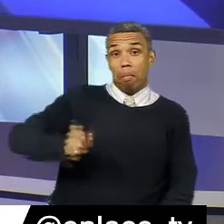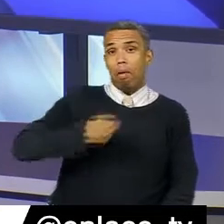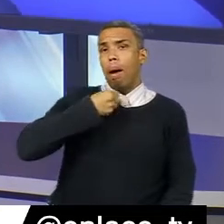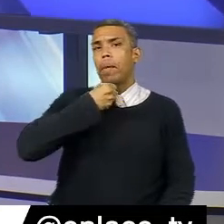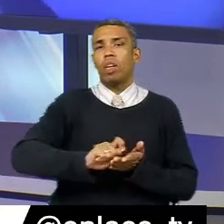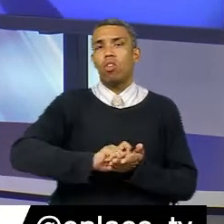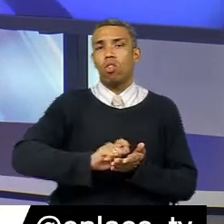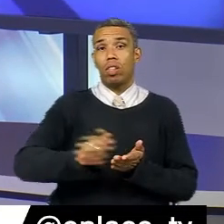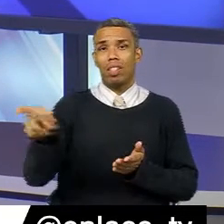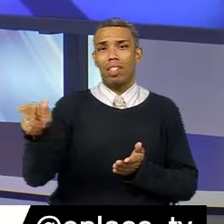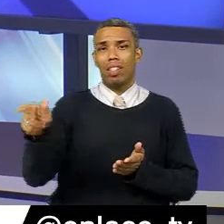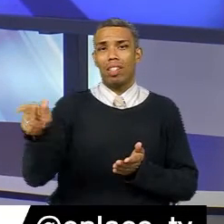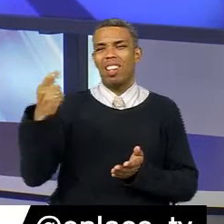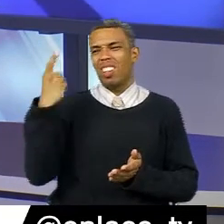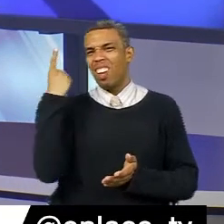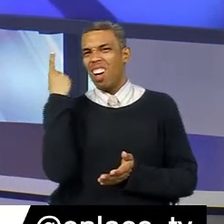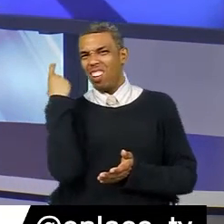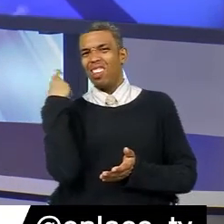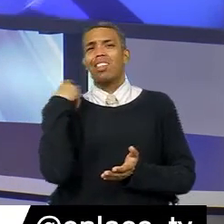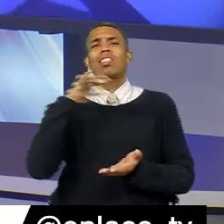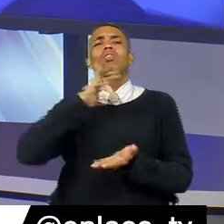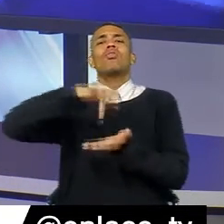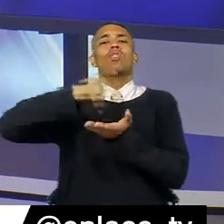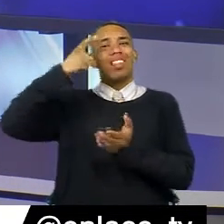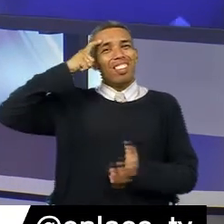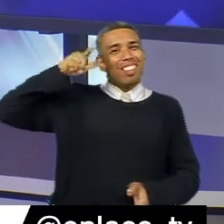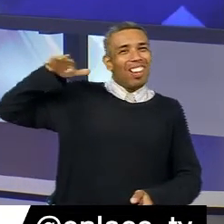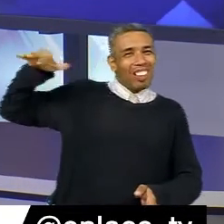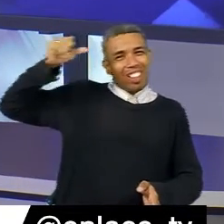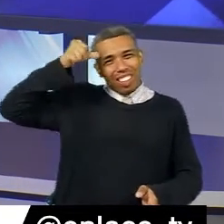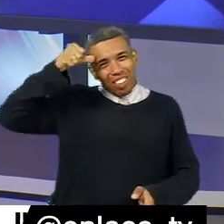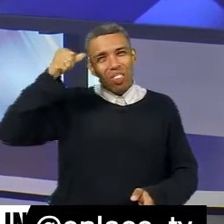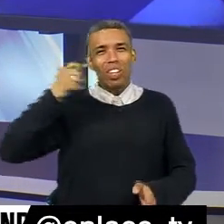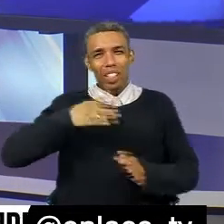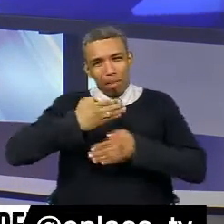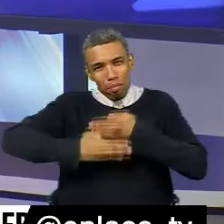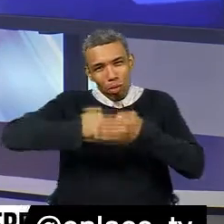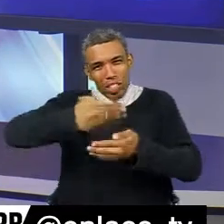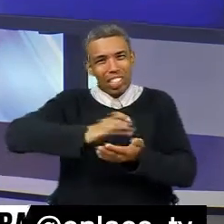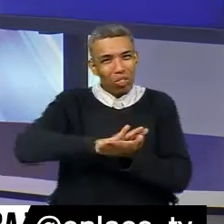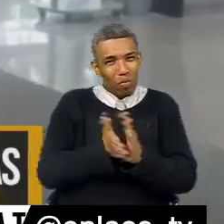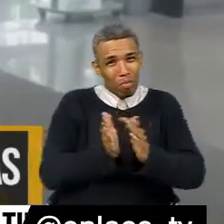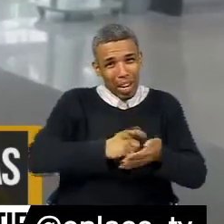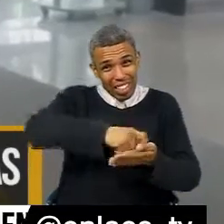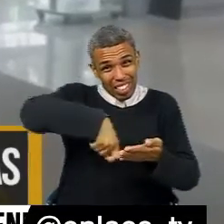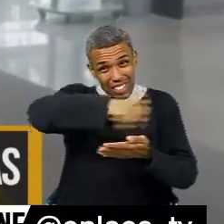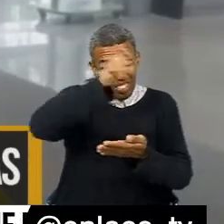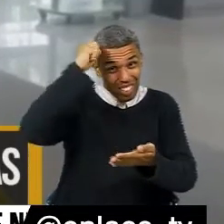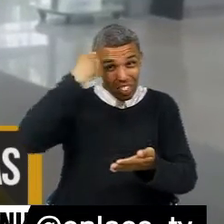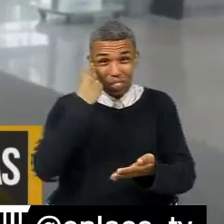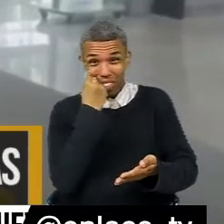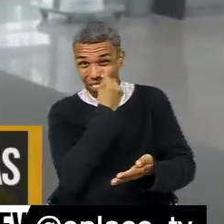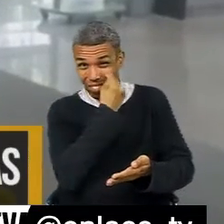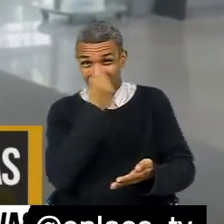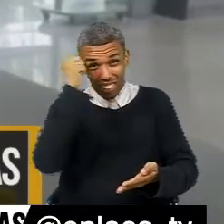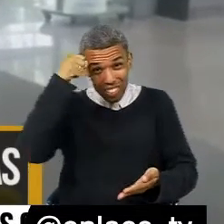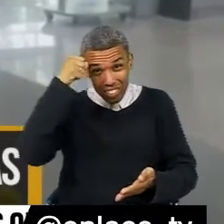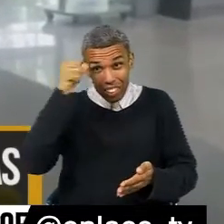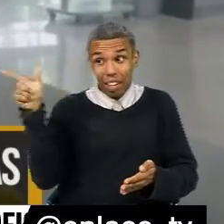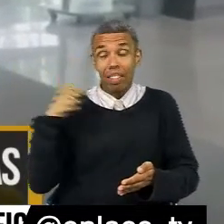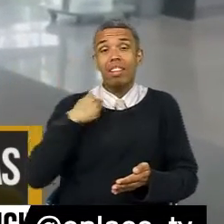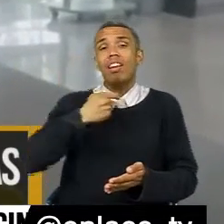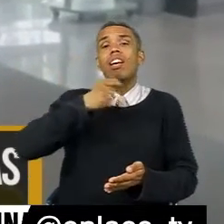paso a nuestra enviada especial en Cartagena, Lina Brujés. Adelante, buenas tardes. Los saludo ya desde el Aeropuerto